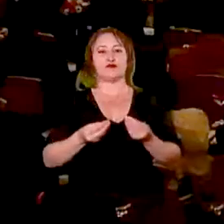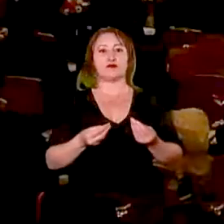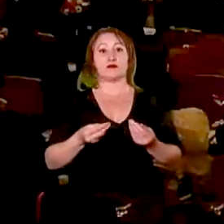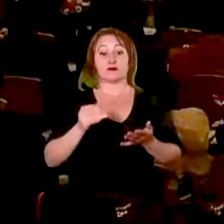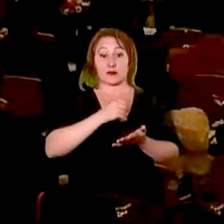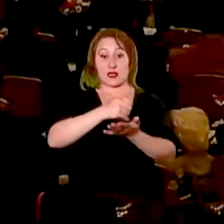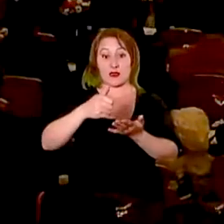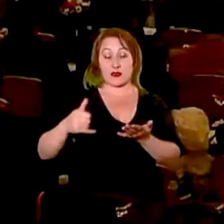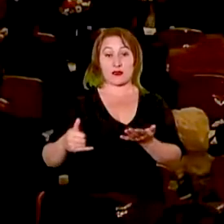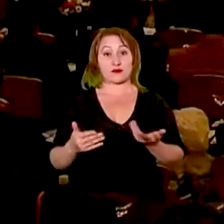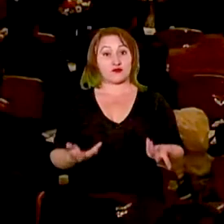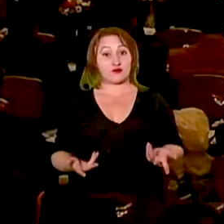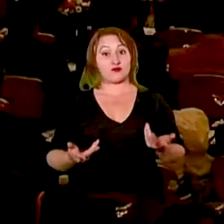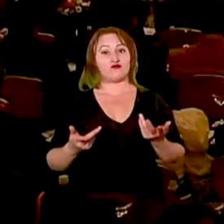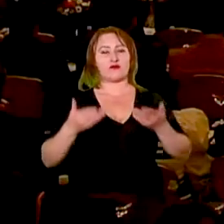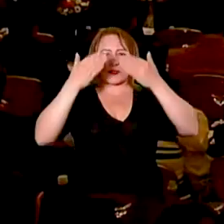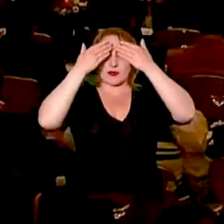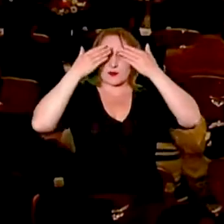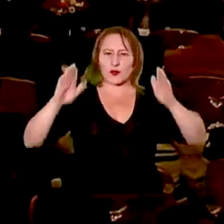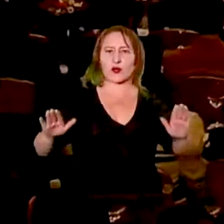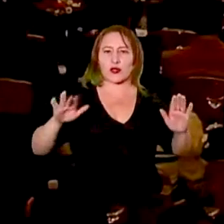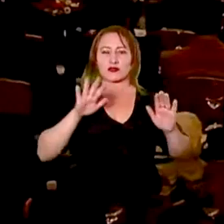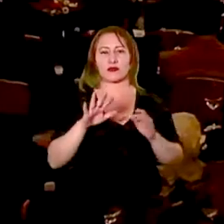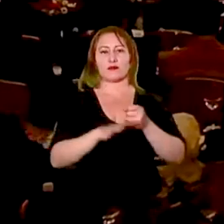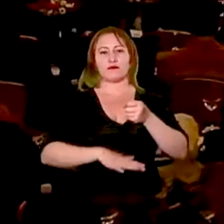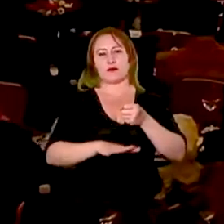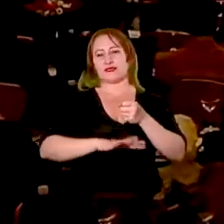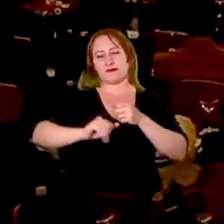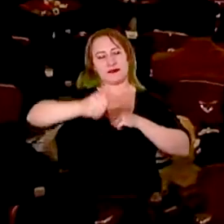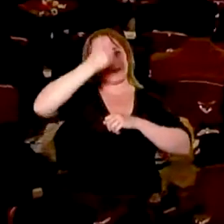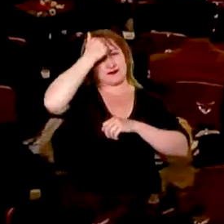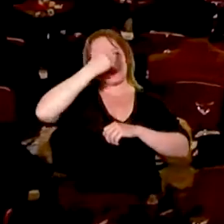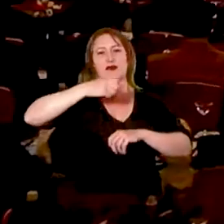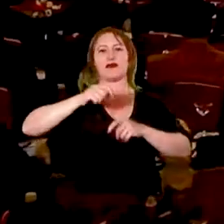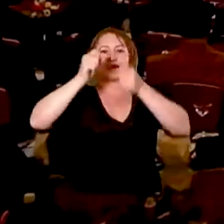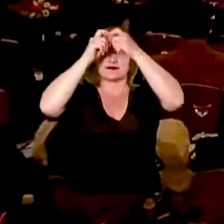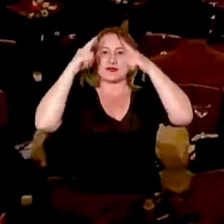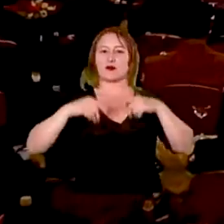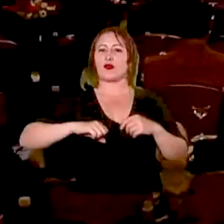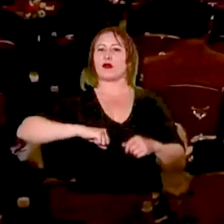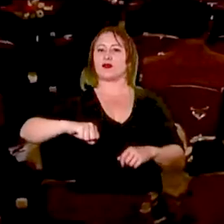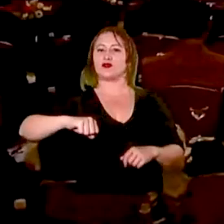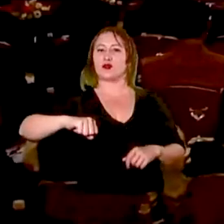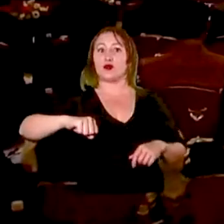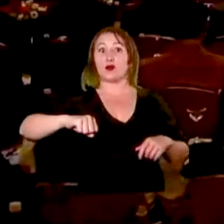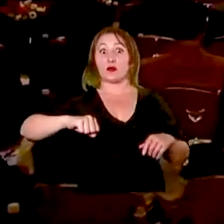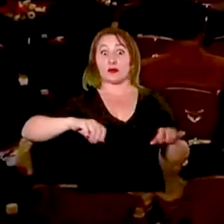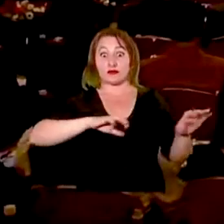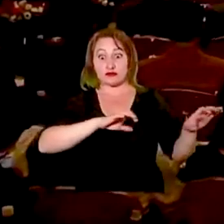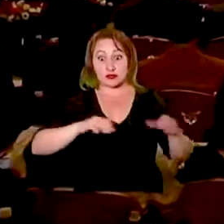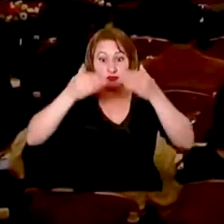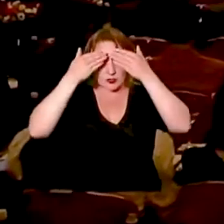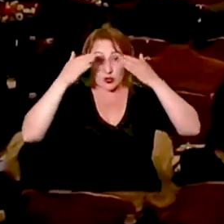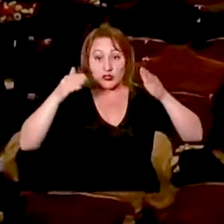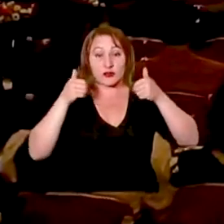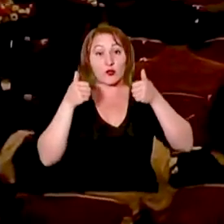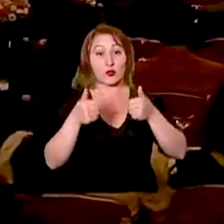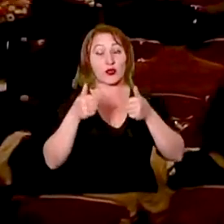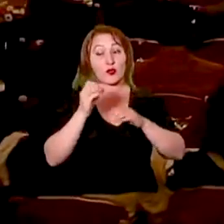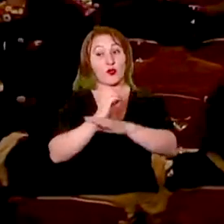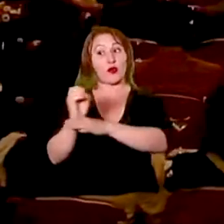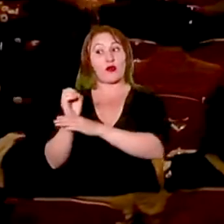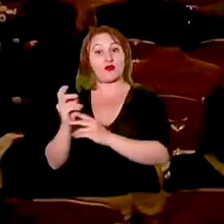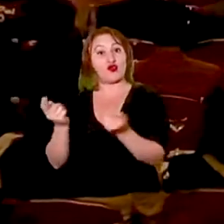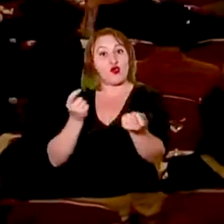en esta línea que la democracia es la base fundamental de un Estado de Derecho. Y el buen ejercicio de la democracia y el cuidado de los órganos de